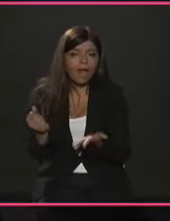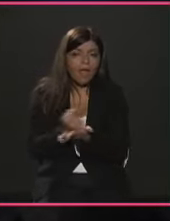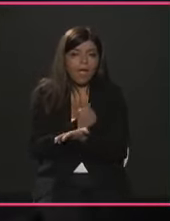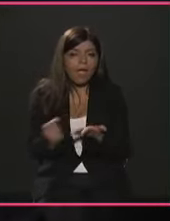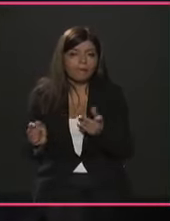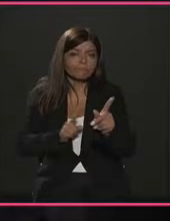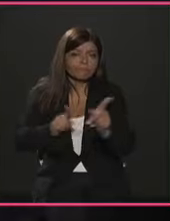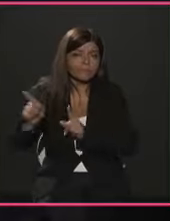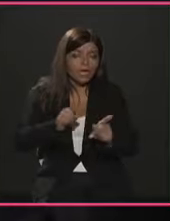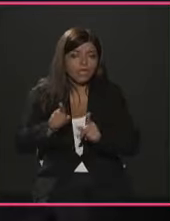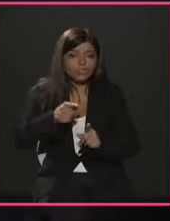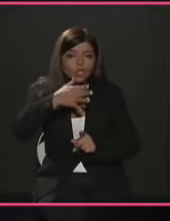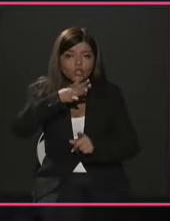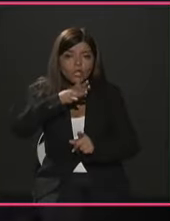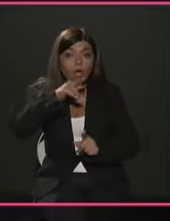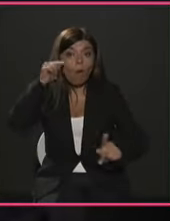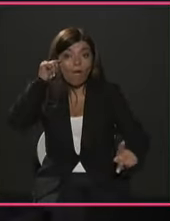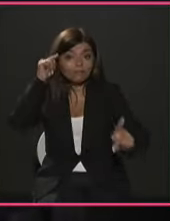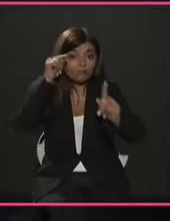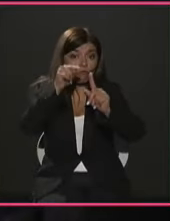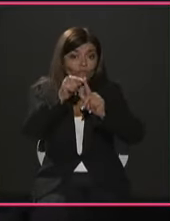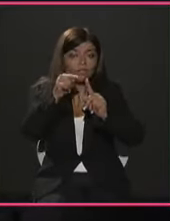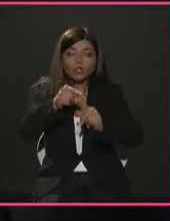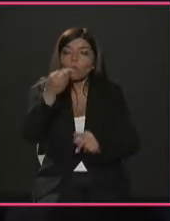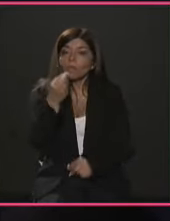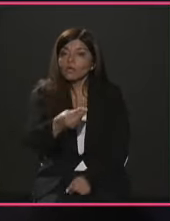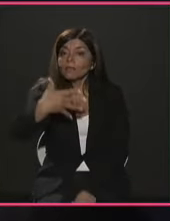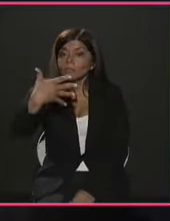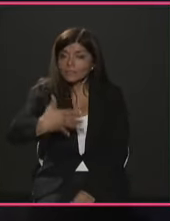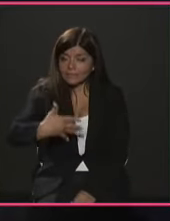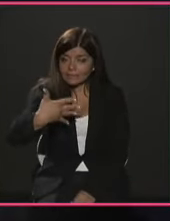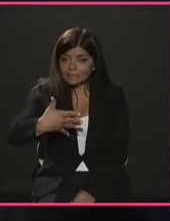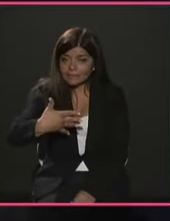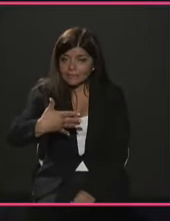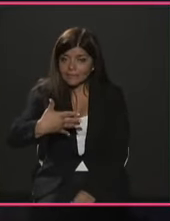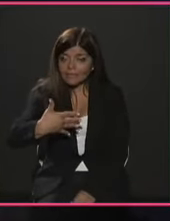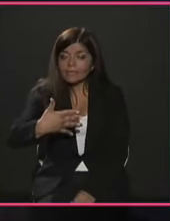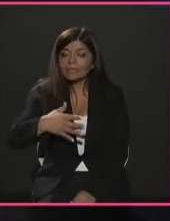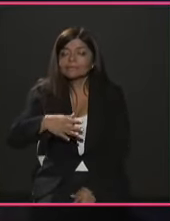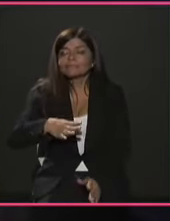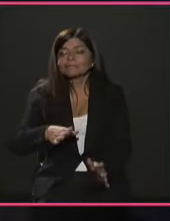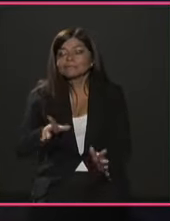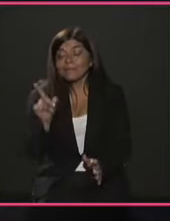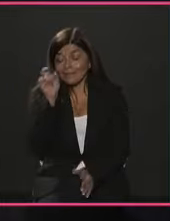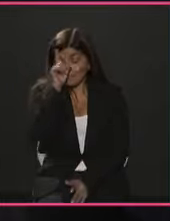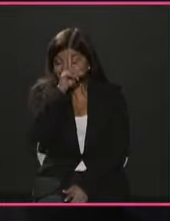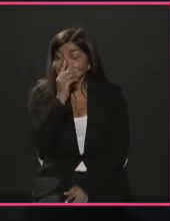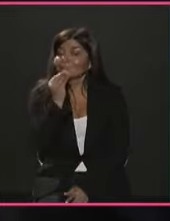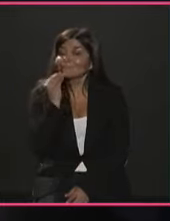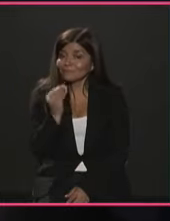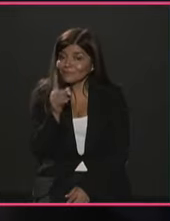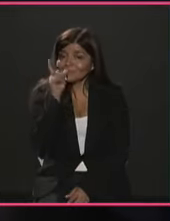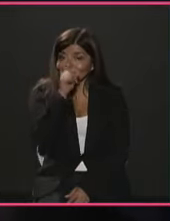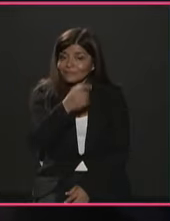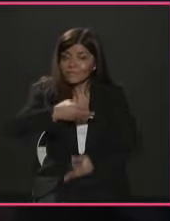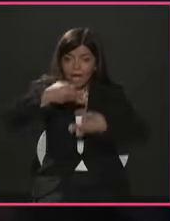agua es un factor muy importante cada vez es más difícil asegurar